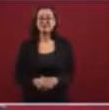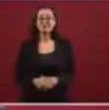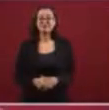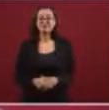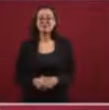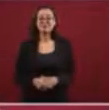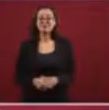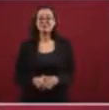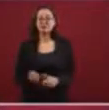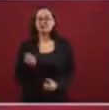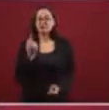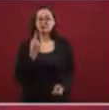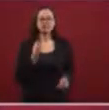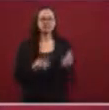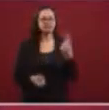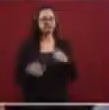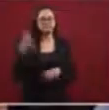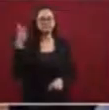se aferran,